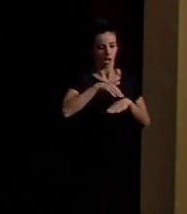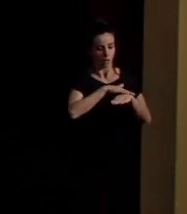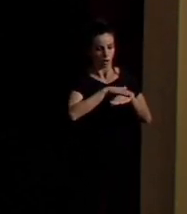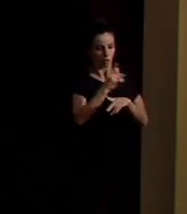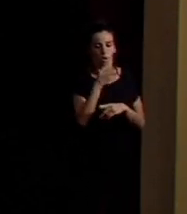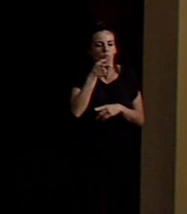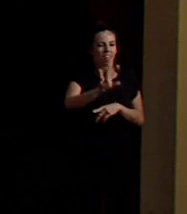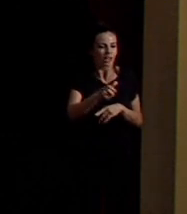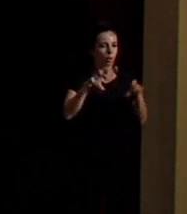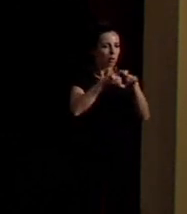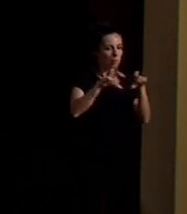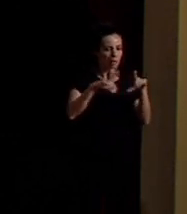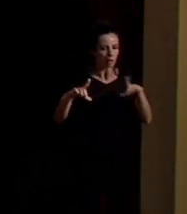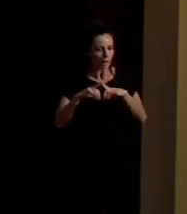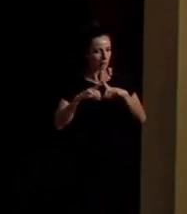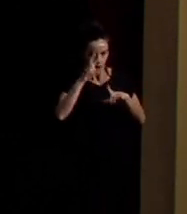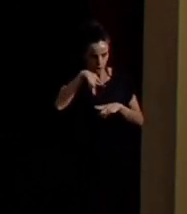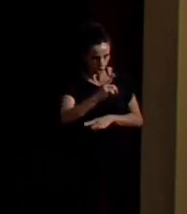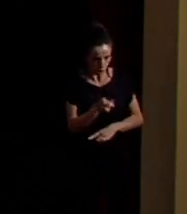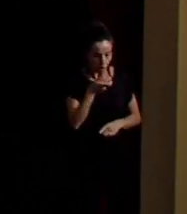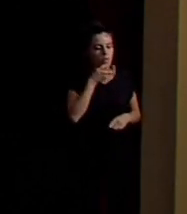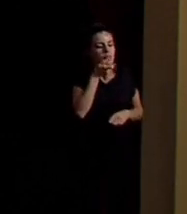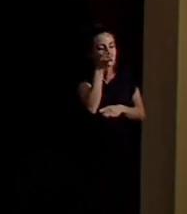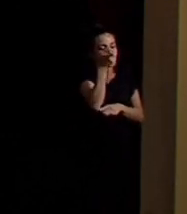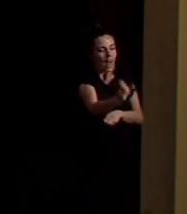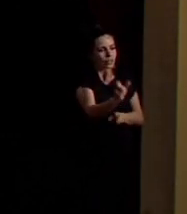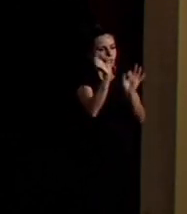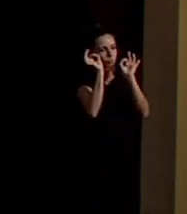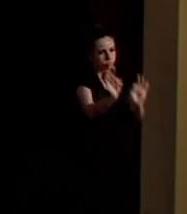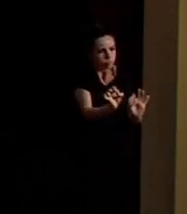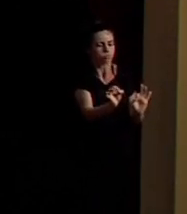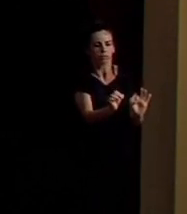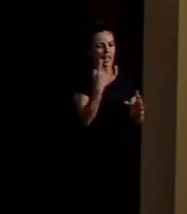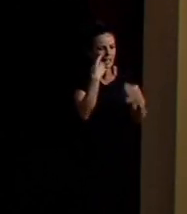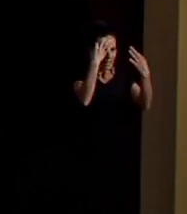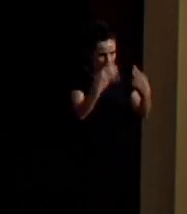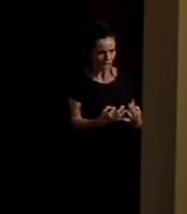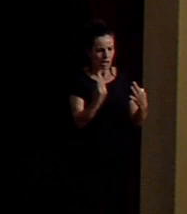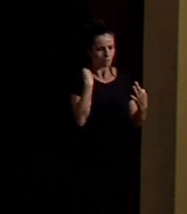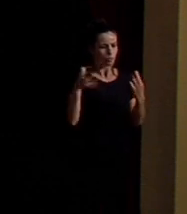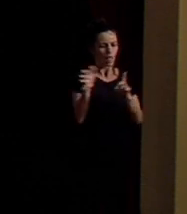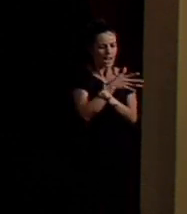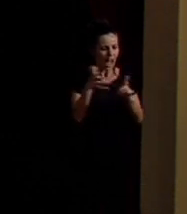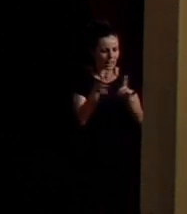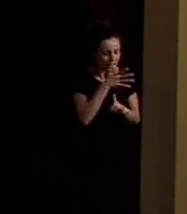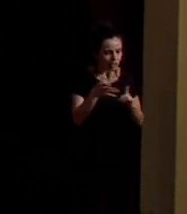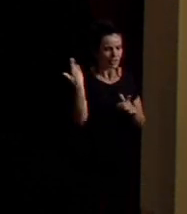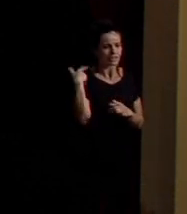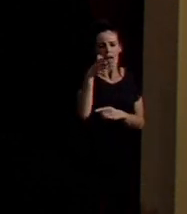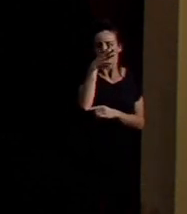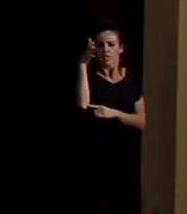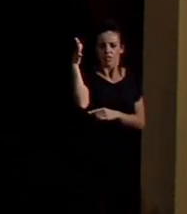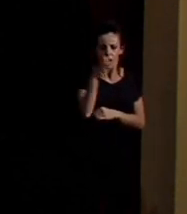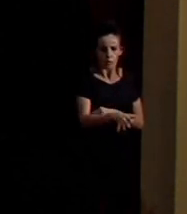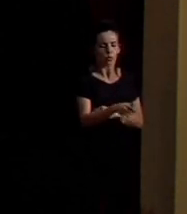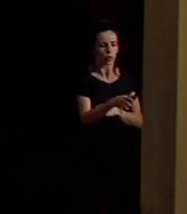entidad sospechosamente feminista ni nada por el estilo, sino que es un dato pura y duramente objetivo, además de las agresiones que se denuncian y de las que